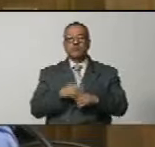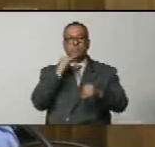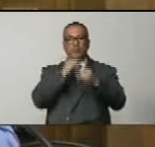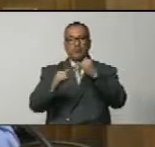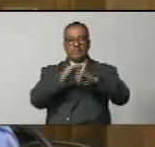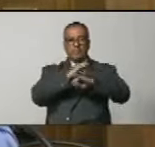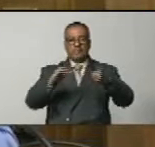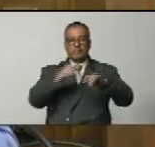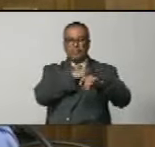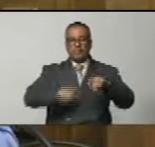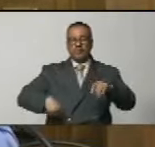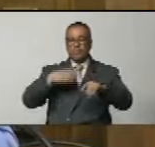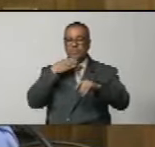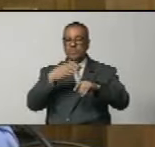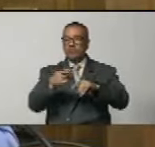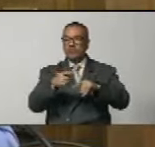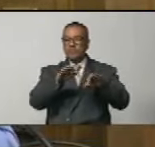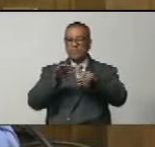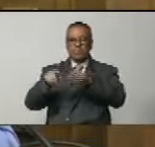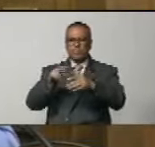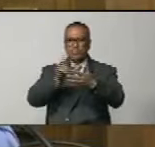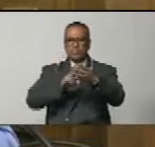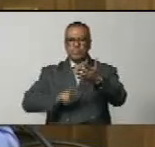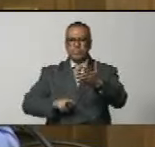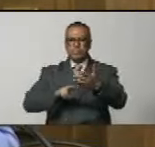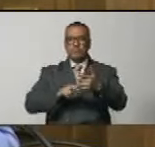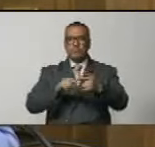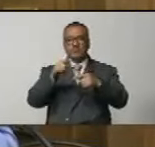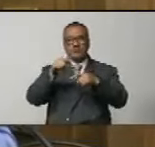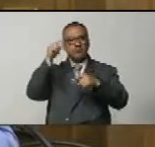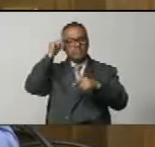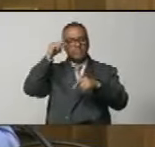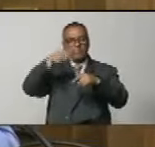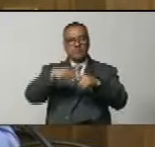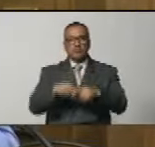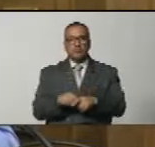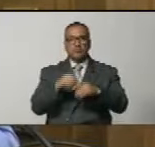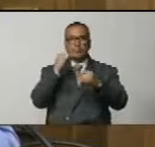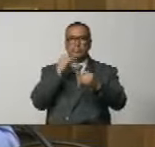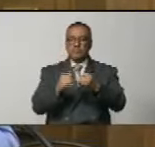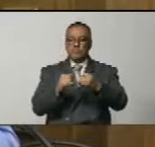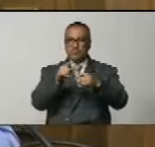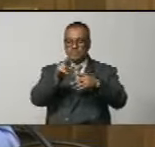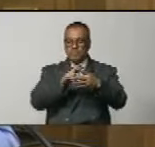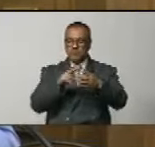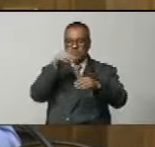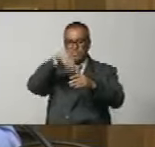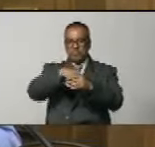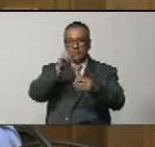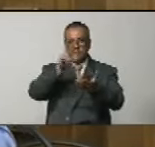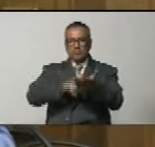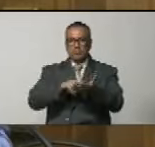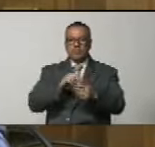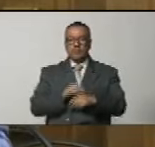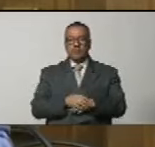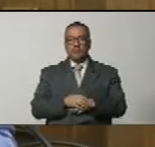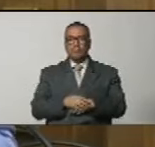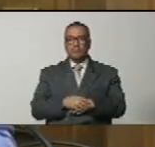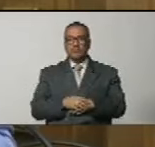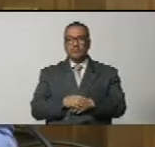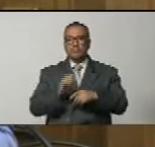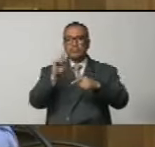las intervenciones, el presidente solicitó de la secretaria la lectura de la propuesta del orden del día. Una vez leído y sometido a votación, resultó aprobado.